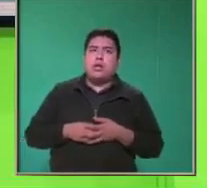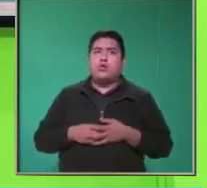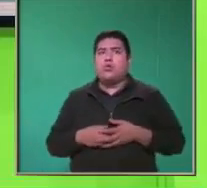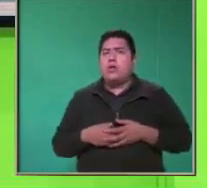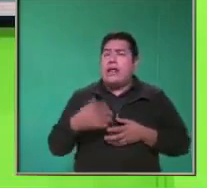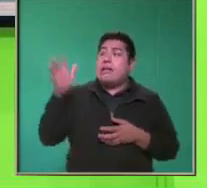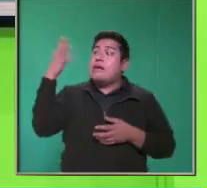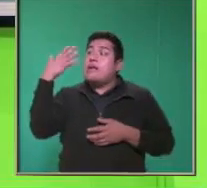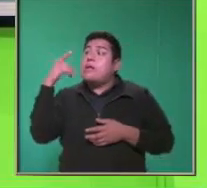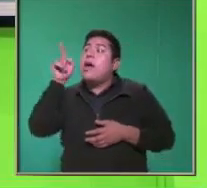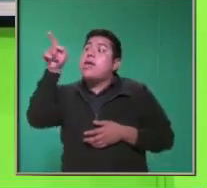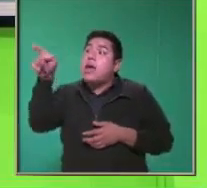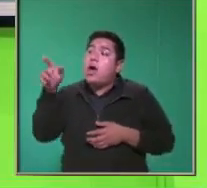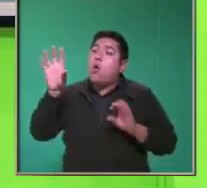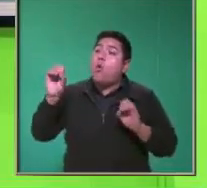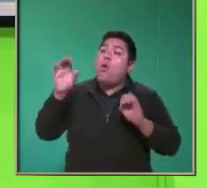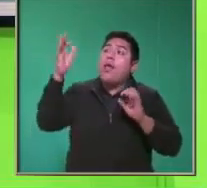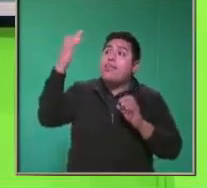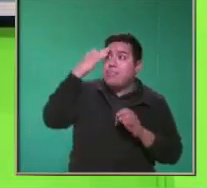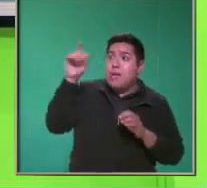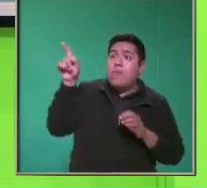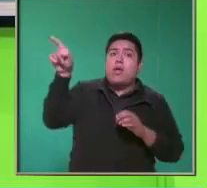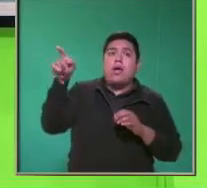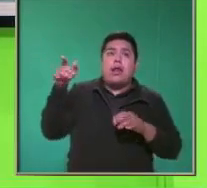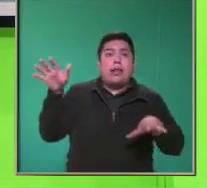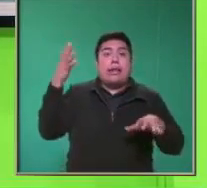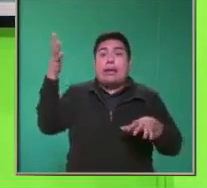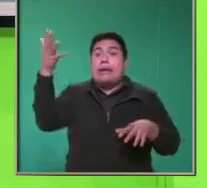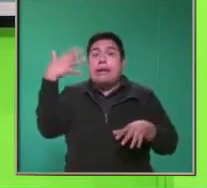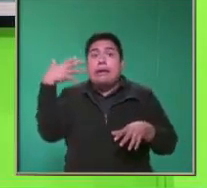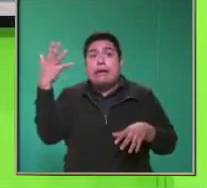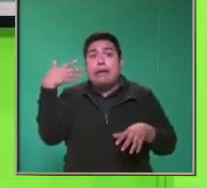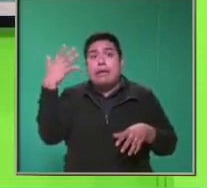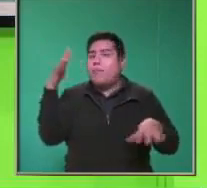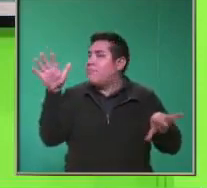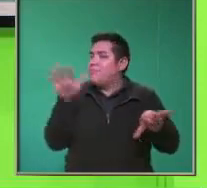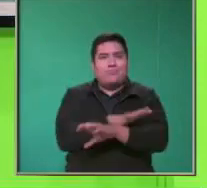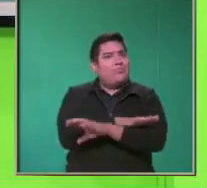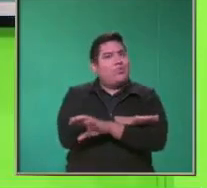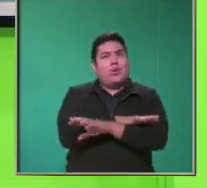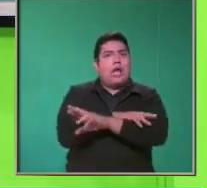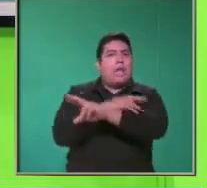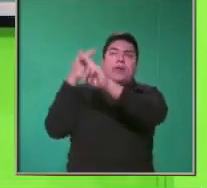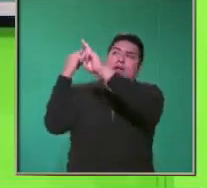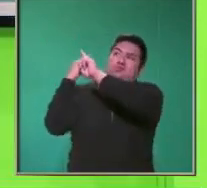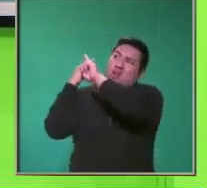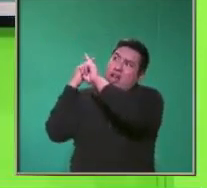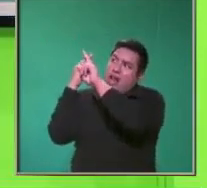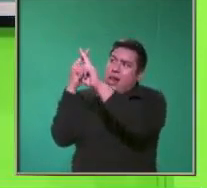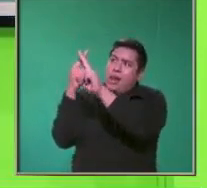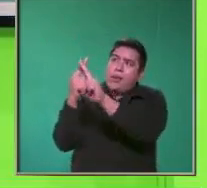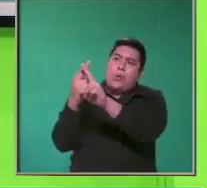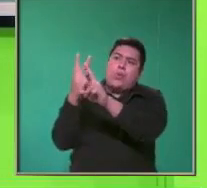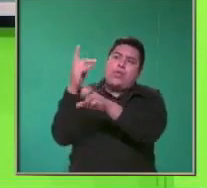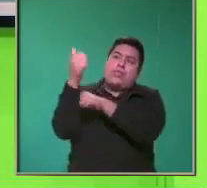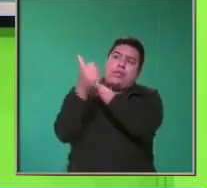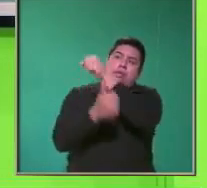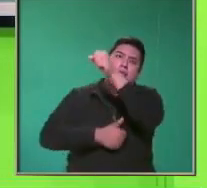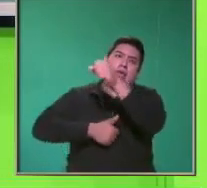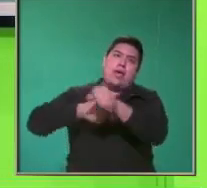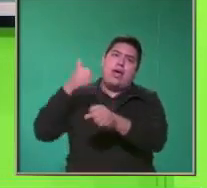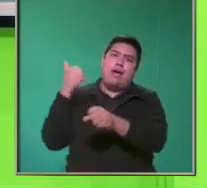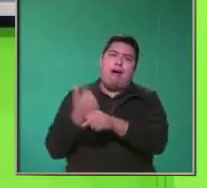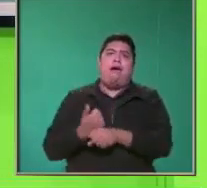está el clima por allá? Porque el clima no cambia, ¿eh? Recuerda que el clima se mantiene durante el periodo prolongado